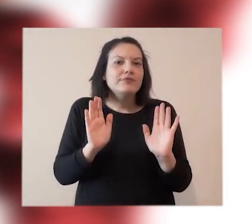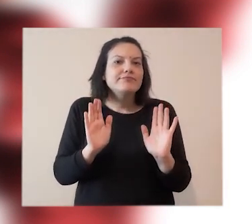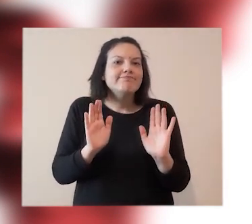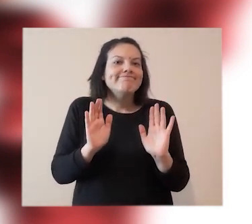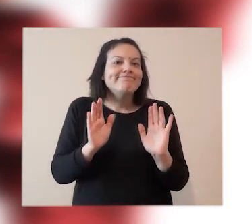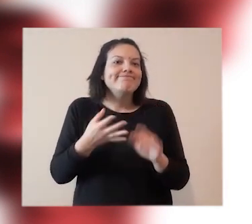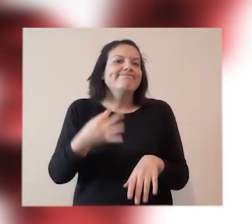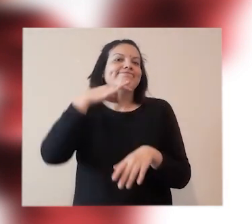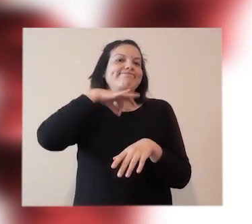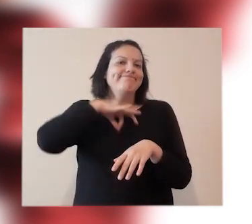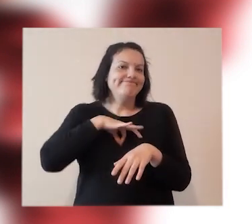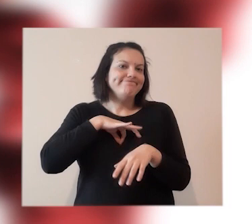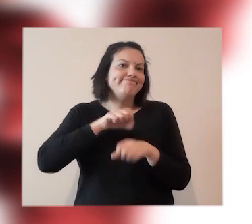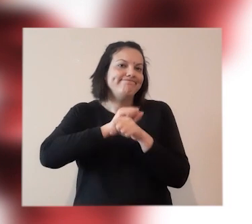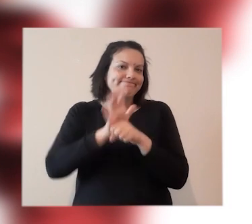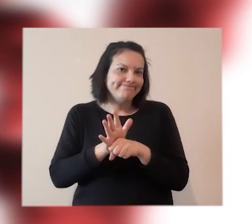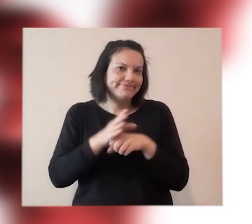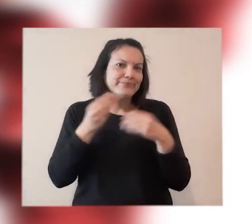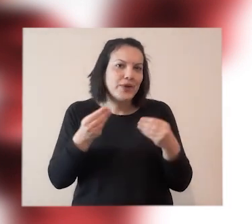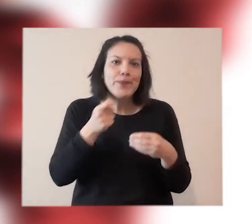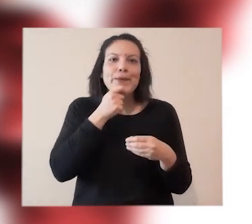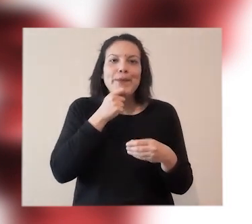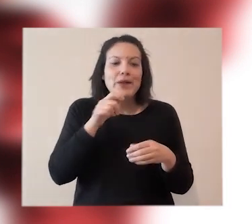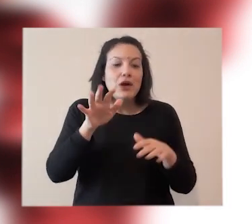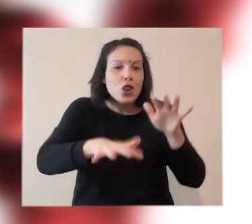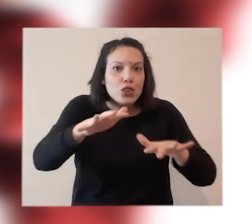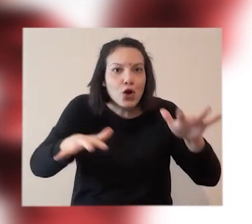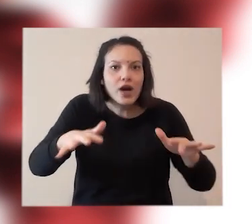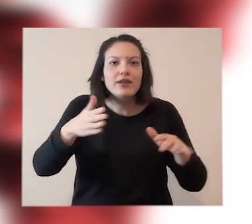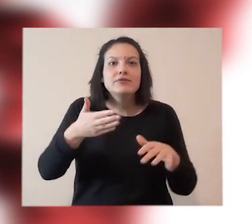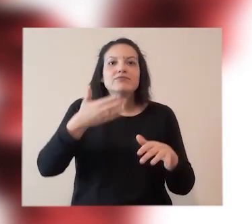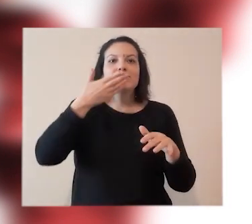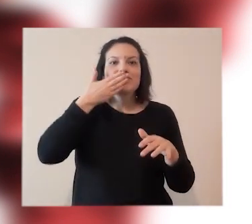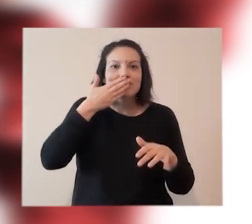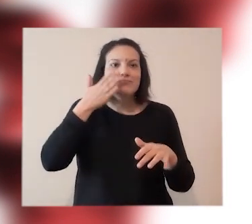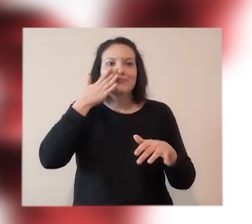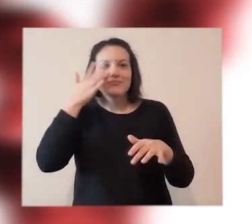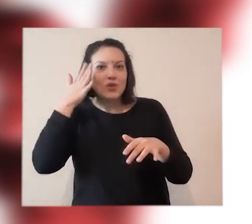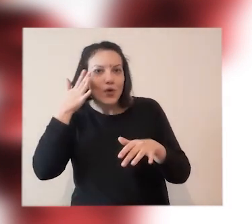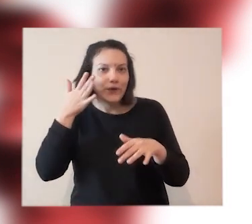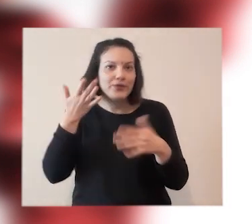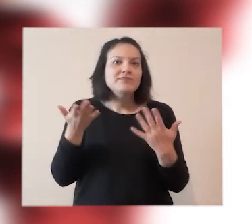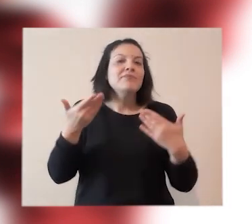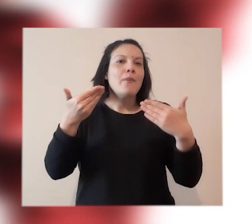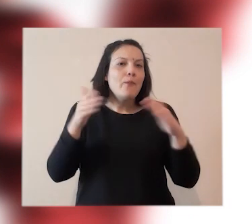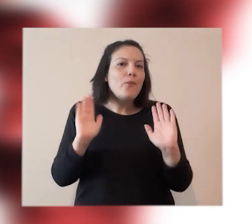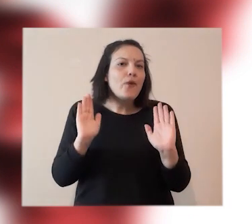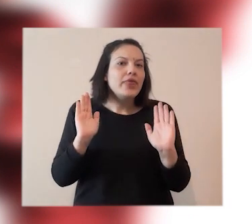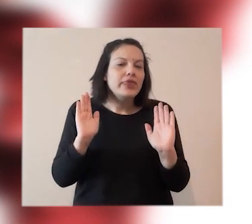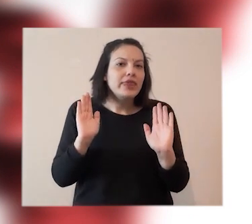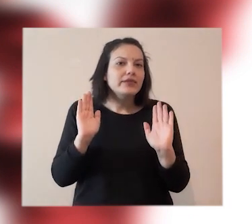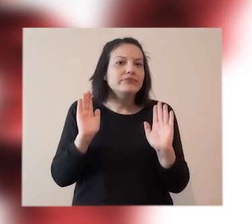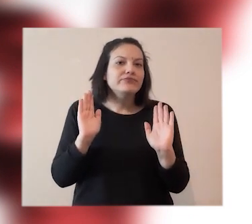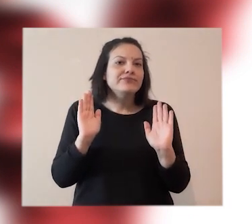se desarrolle infección, porque, bueno, al tocarse la boca, la nariz, los ojos, previamente haber tocado esta superficie, puede haber algún